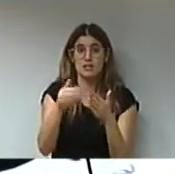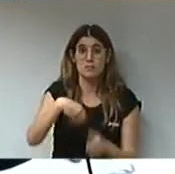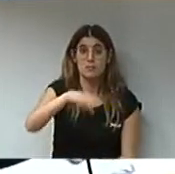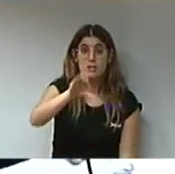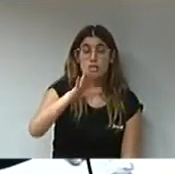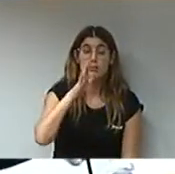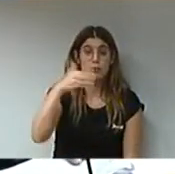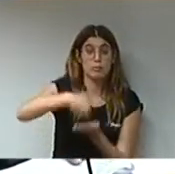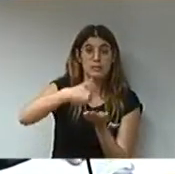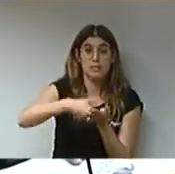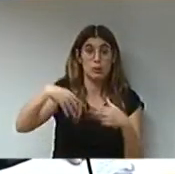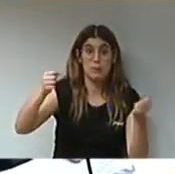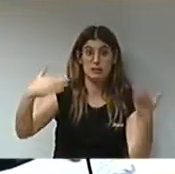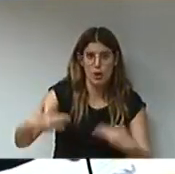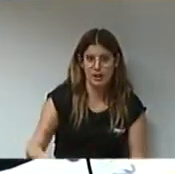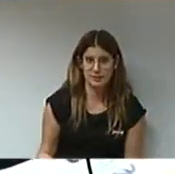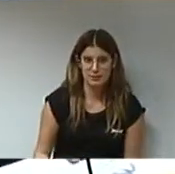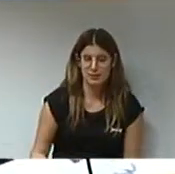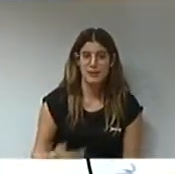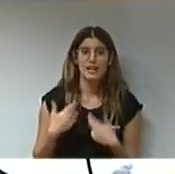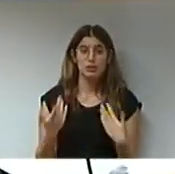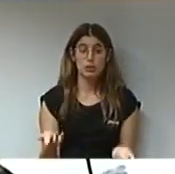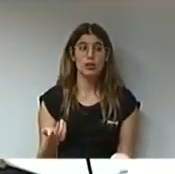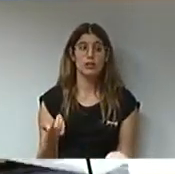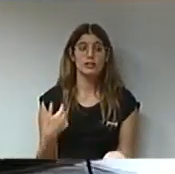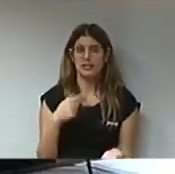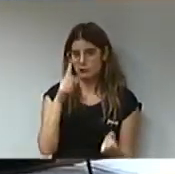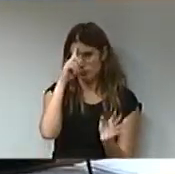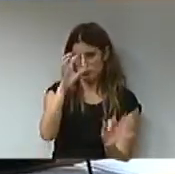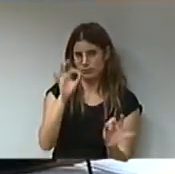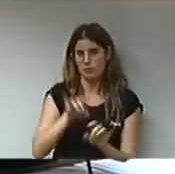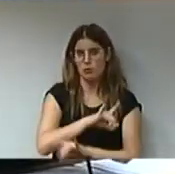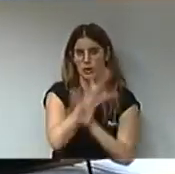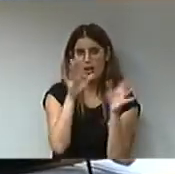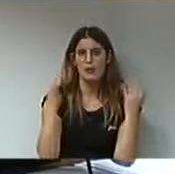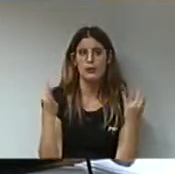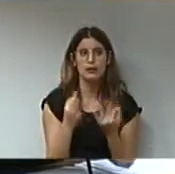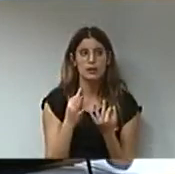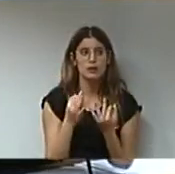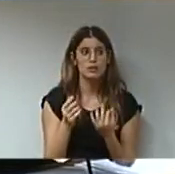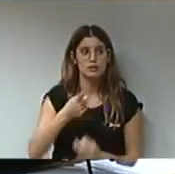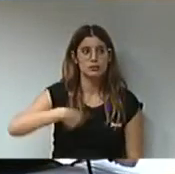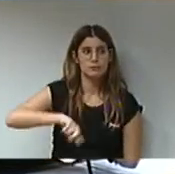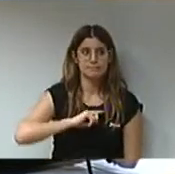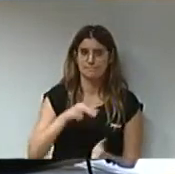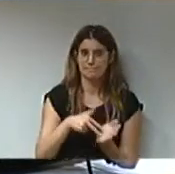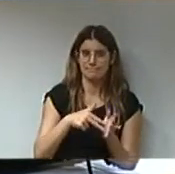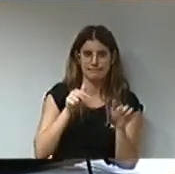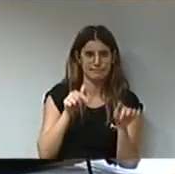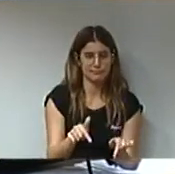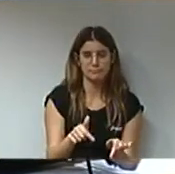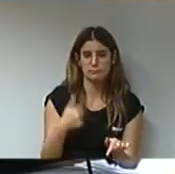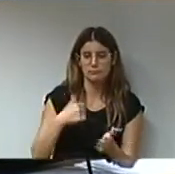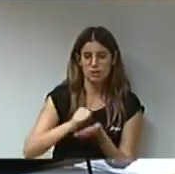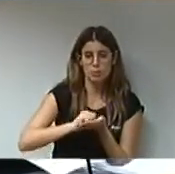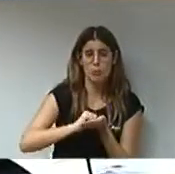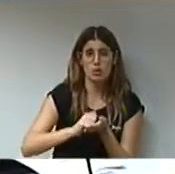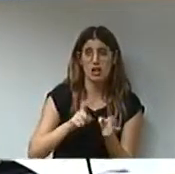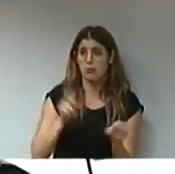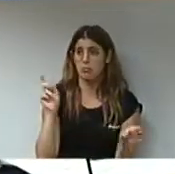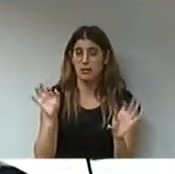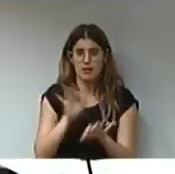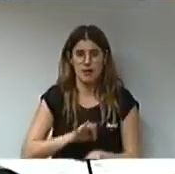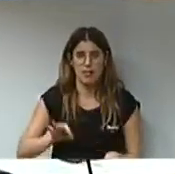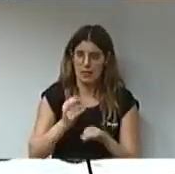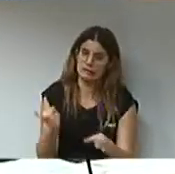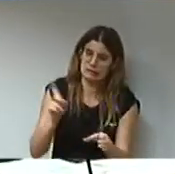hubo más peticiones. Por lo tanto, es evidente que hemos estado ahí, no nos hemos borrado en ningún momento. Y